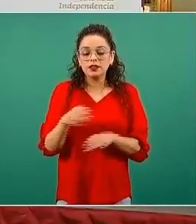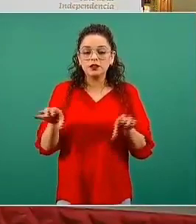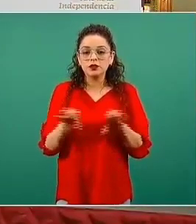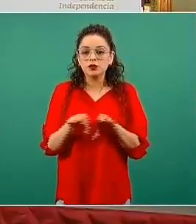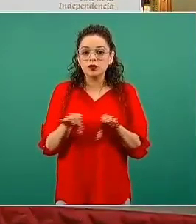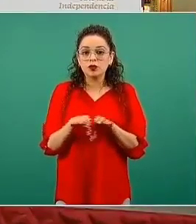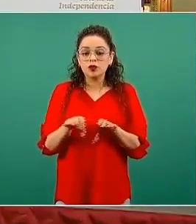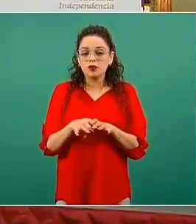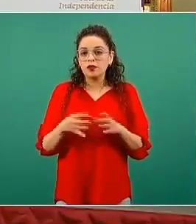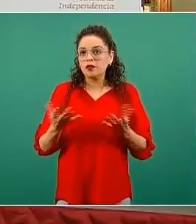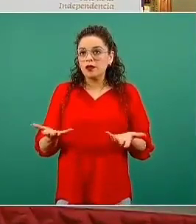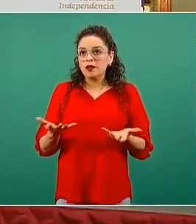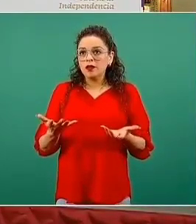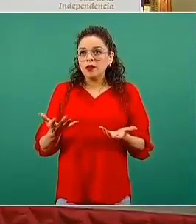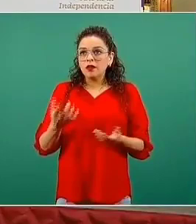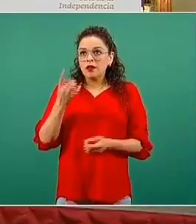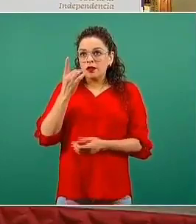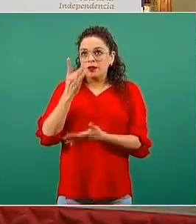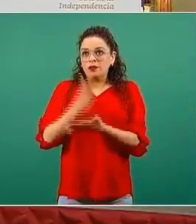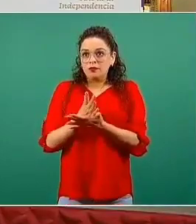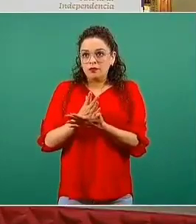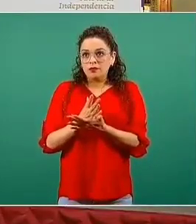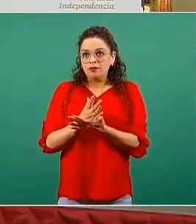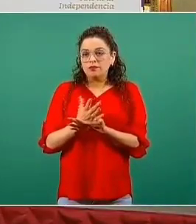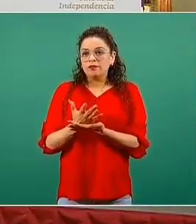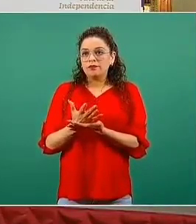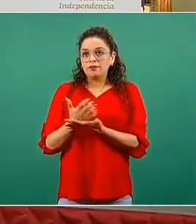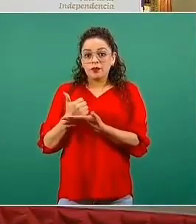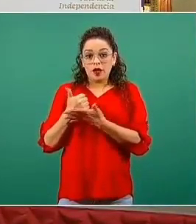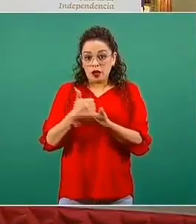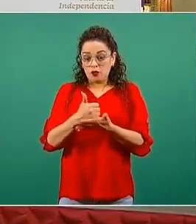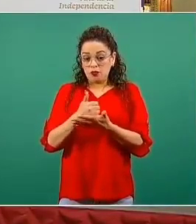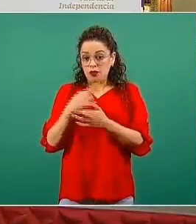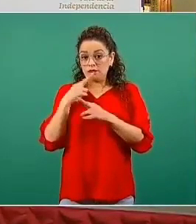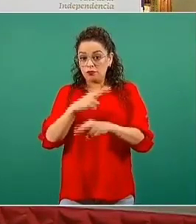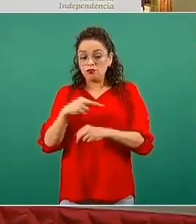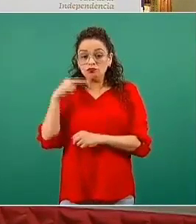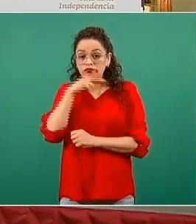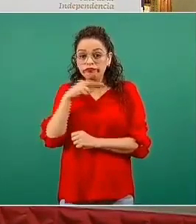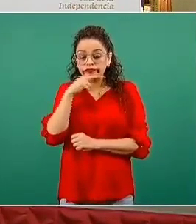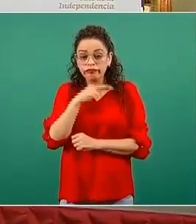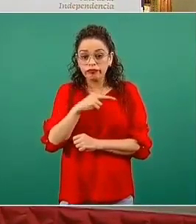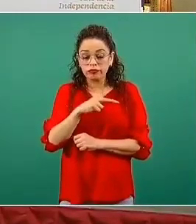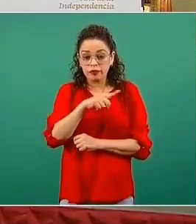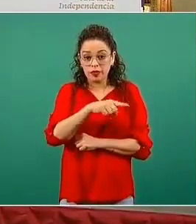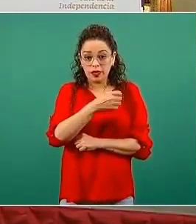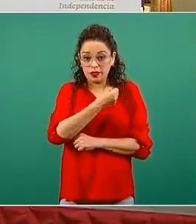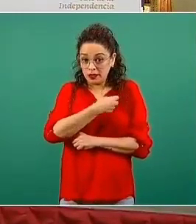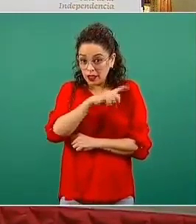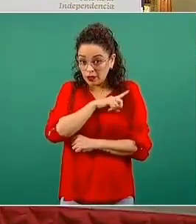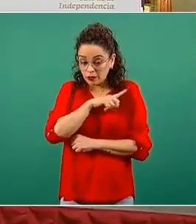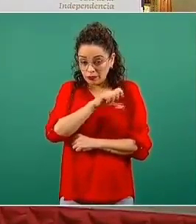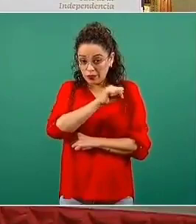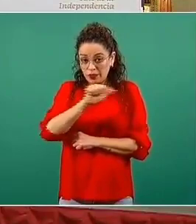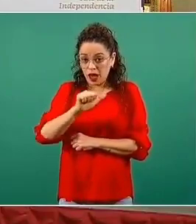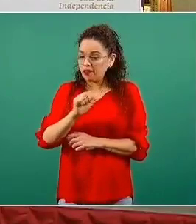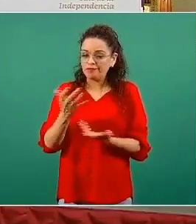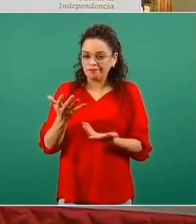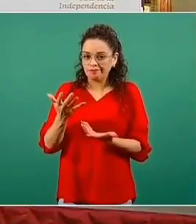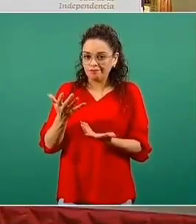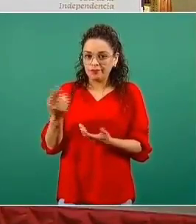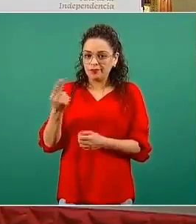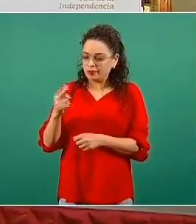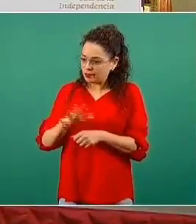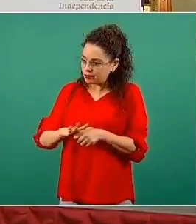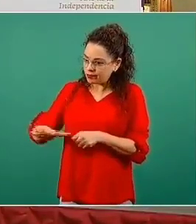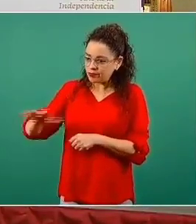respuesta no solamente del sector salud, sino multisectorial. Pero no sé si alguno de mis colegas quisiera agregar